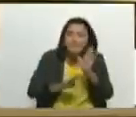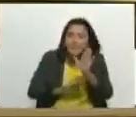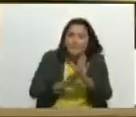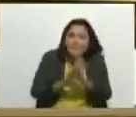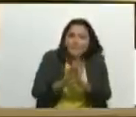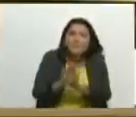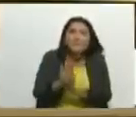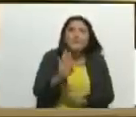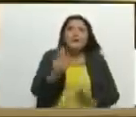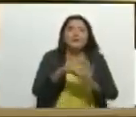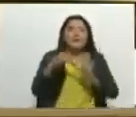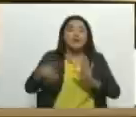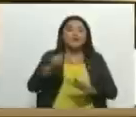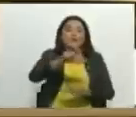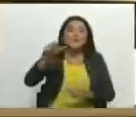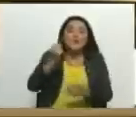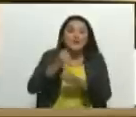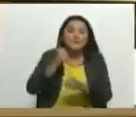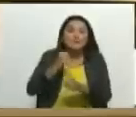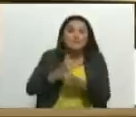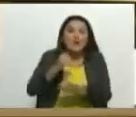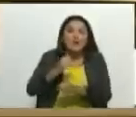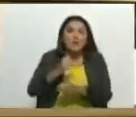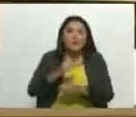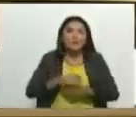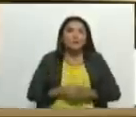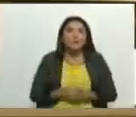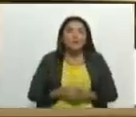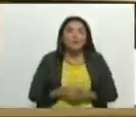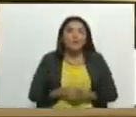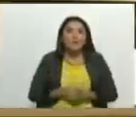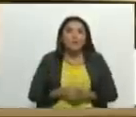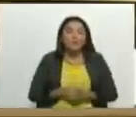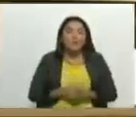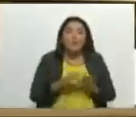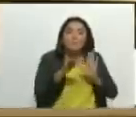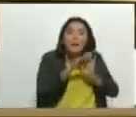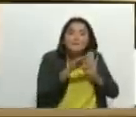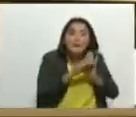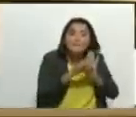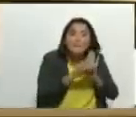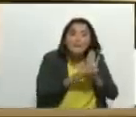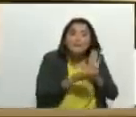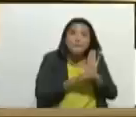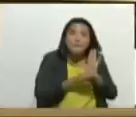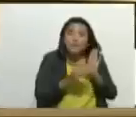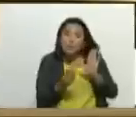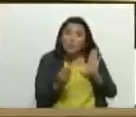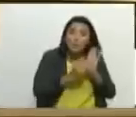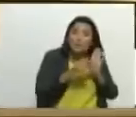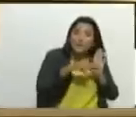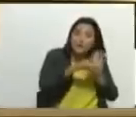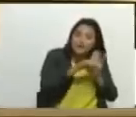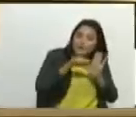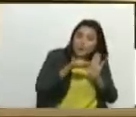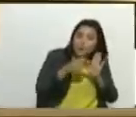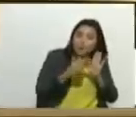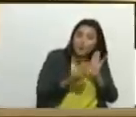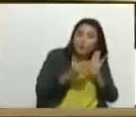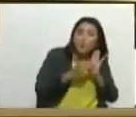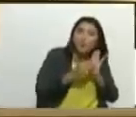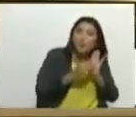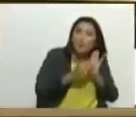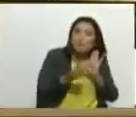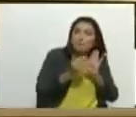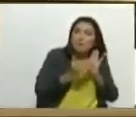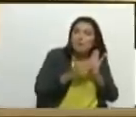progresividad de los derechos laborales. Estas condiciones no están colocadas aquí en este artículo para